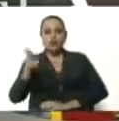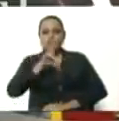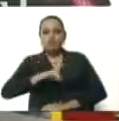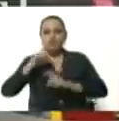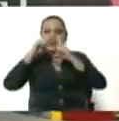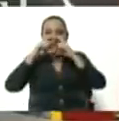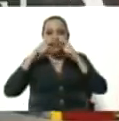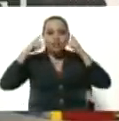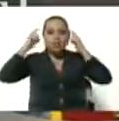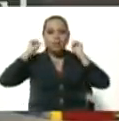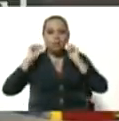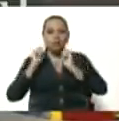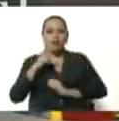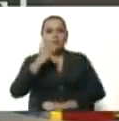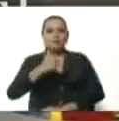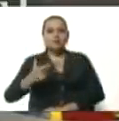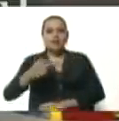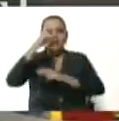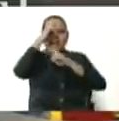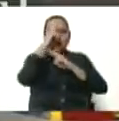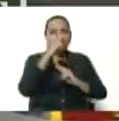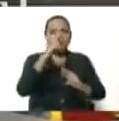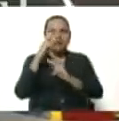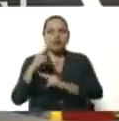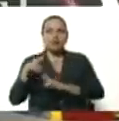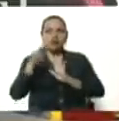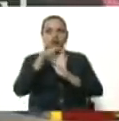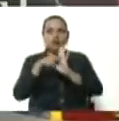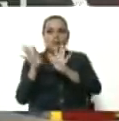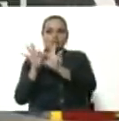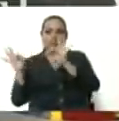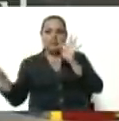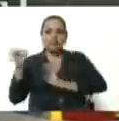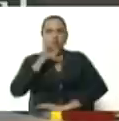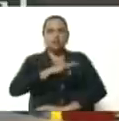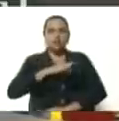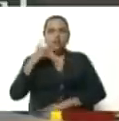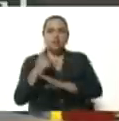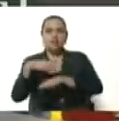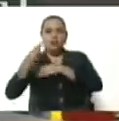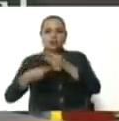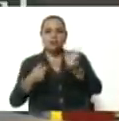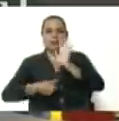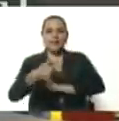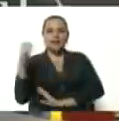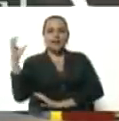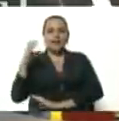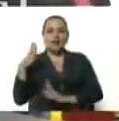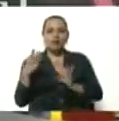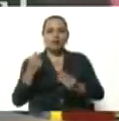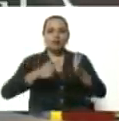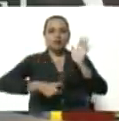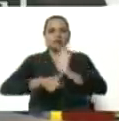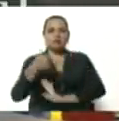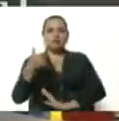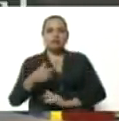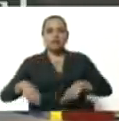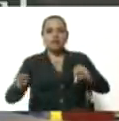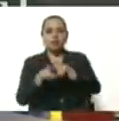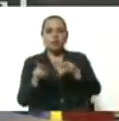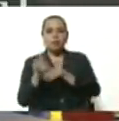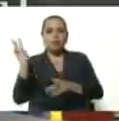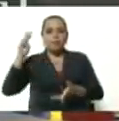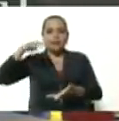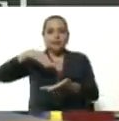tapaboca, que la gente respete las medidas de distanciamiento social. Hay que hacer más por Caracas, mucho más. Igual en